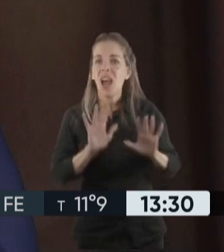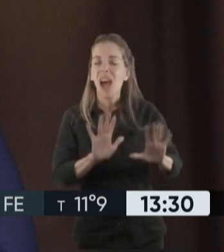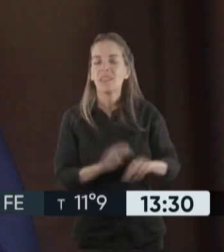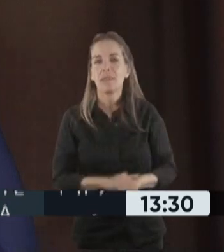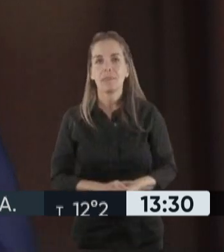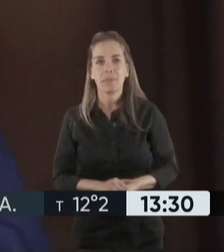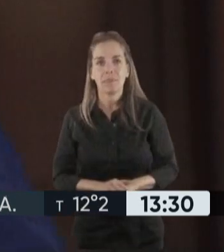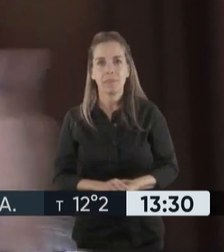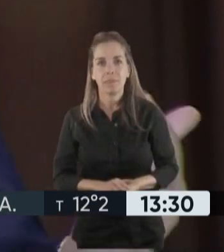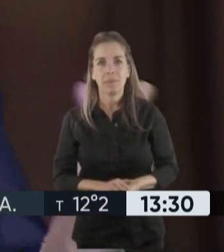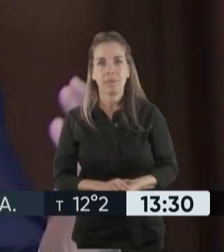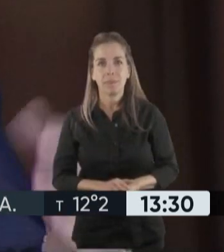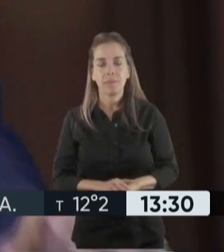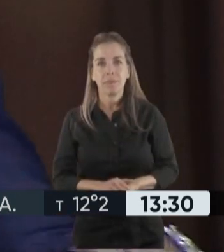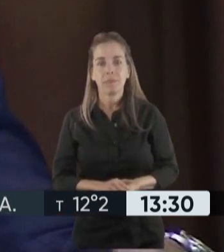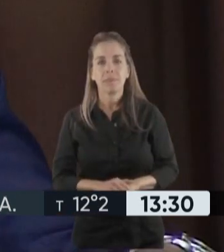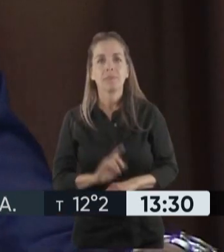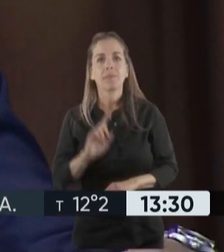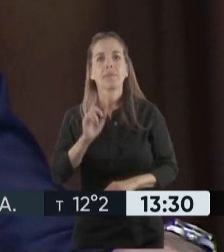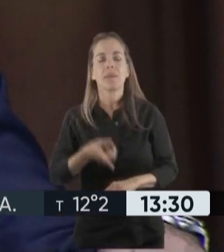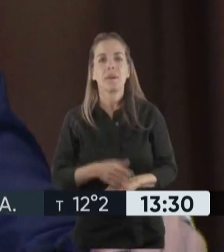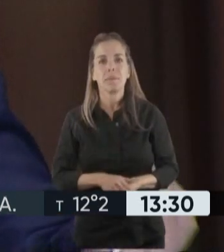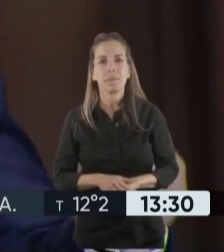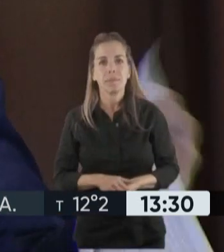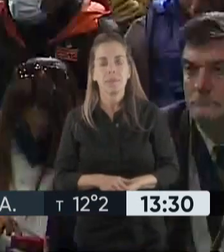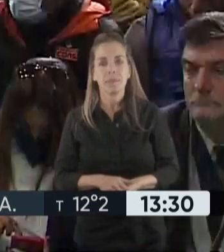es. Hemos creado